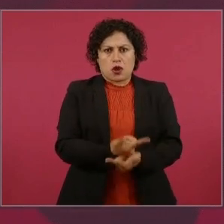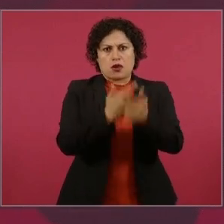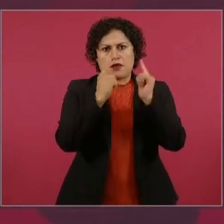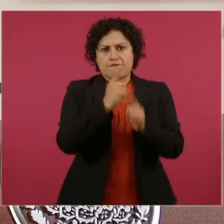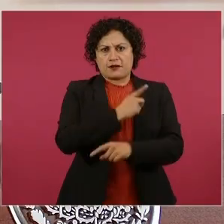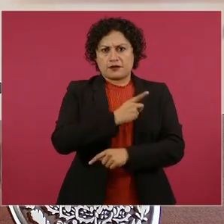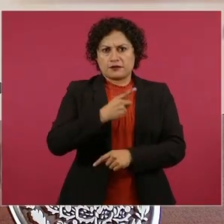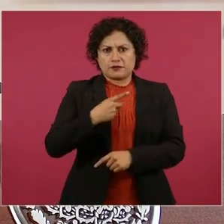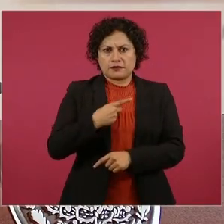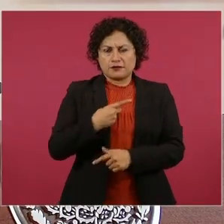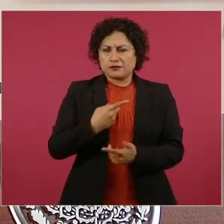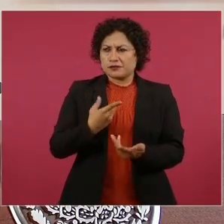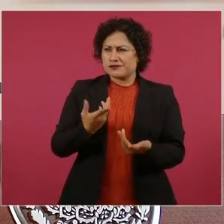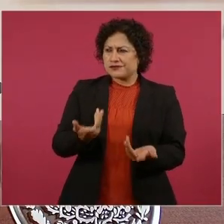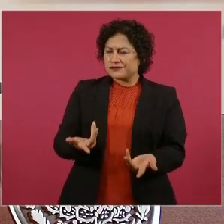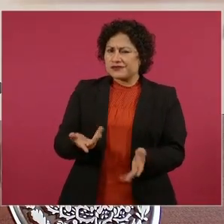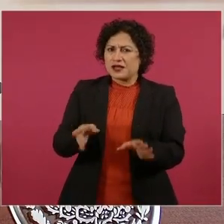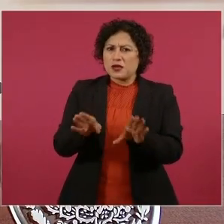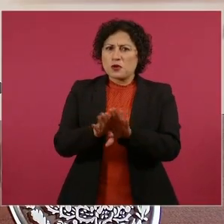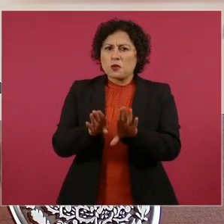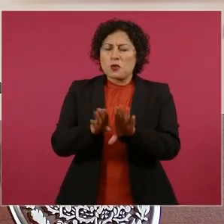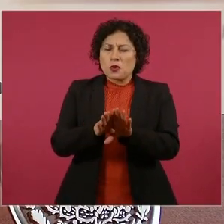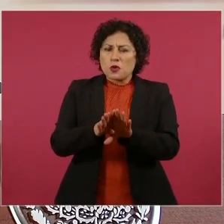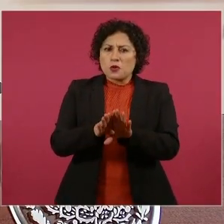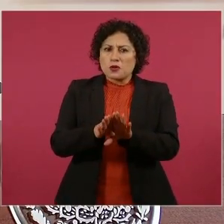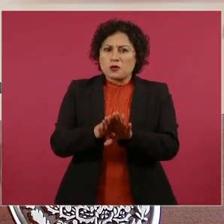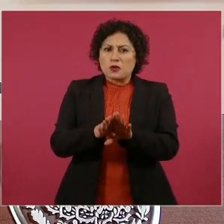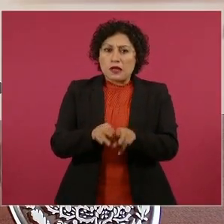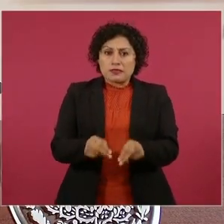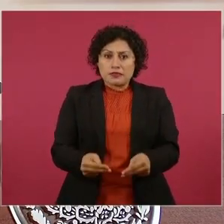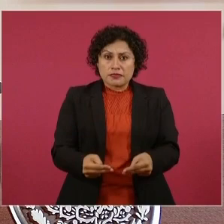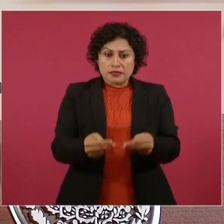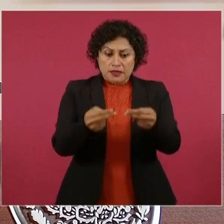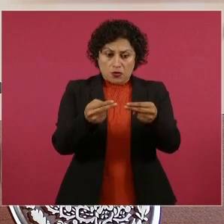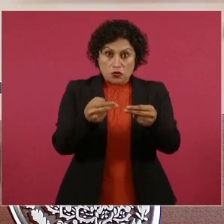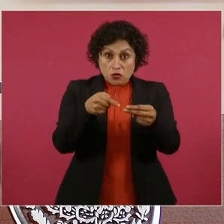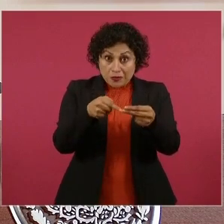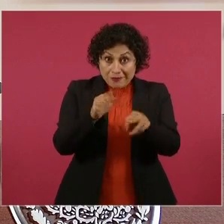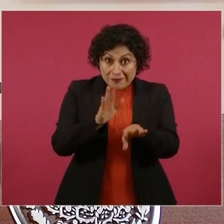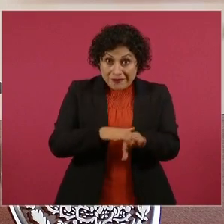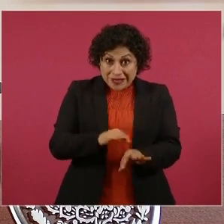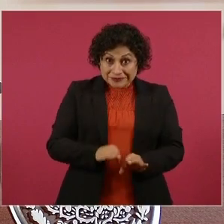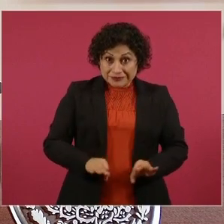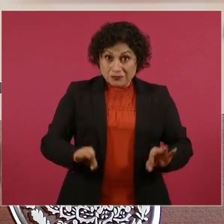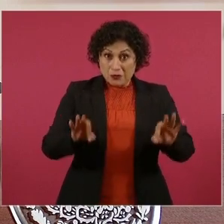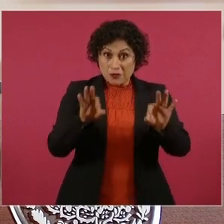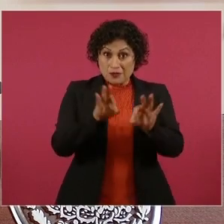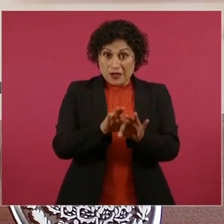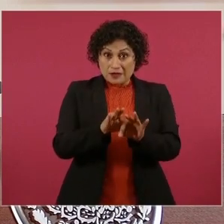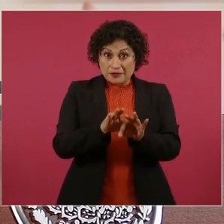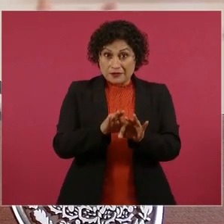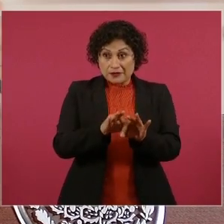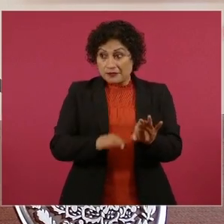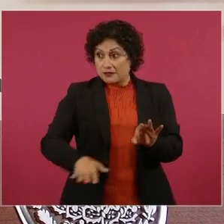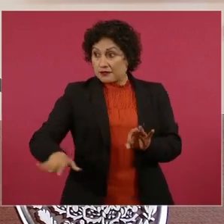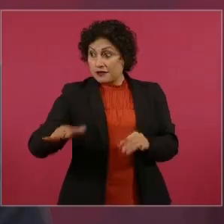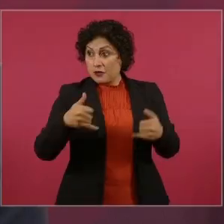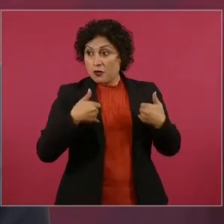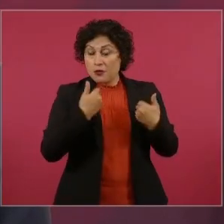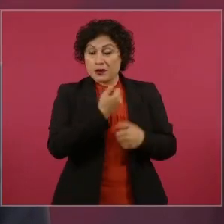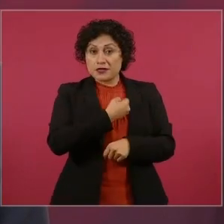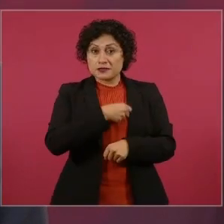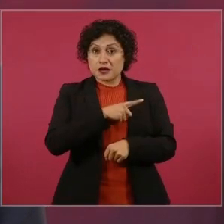encima el mercantilismo de la salud del pueblo de los